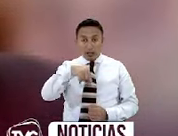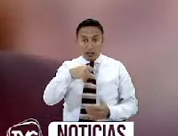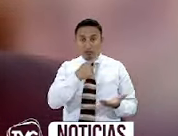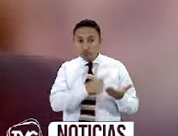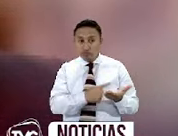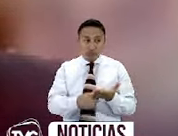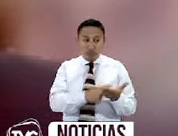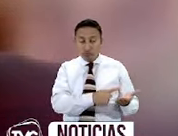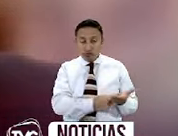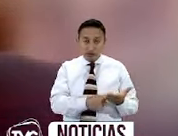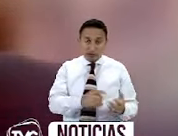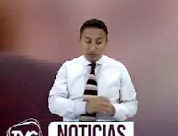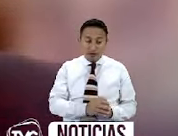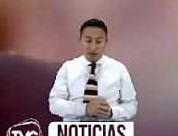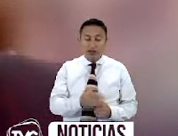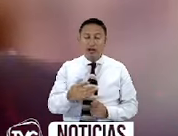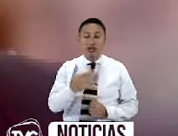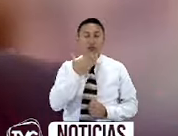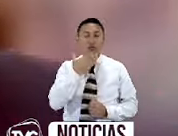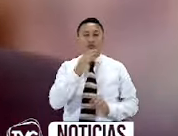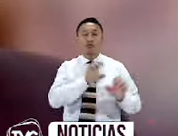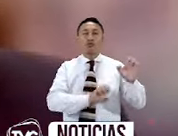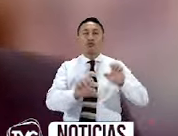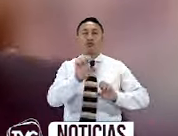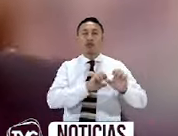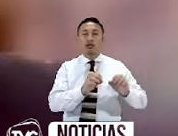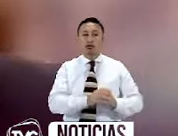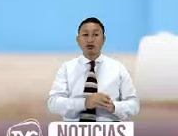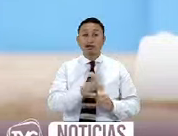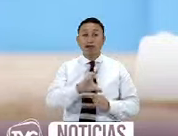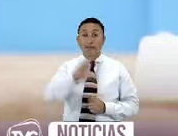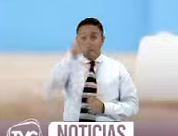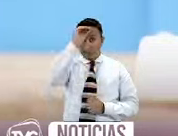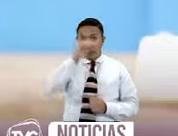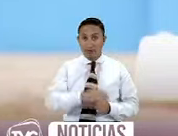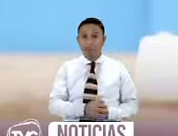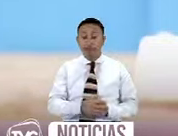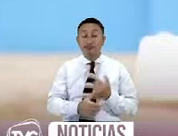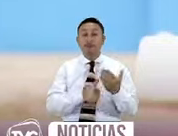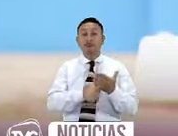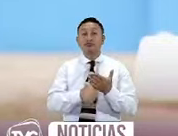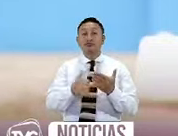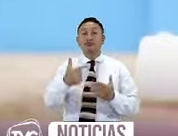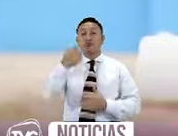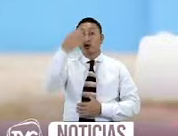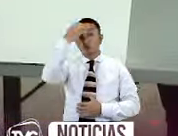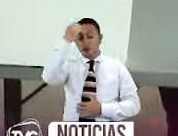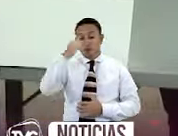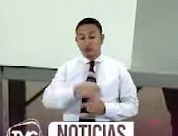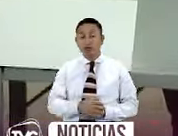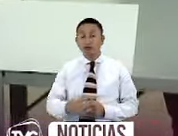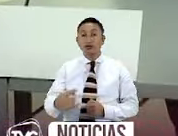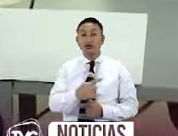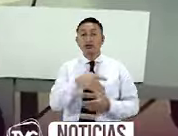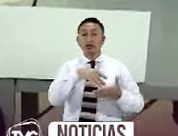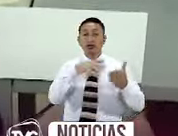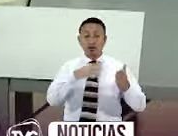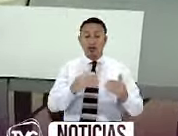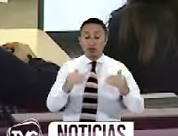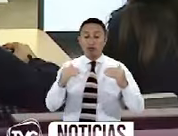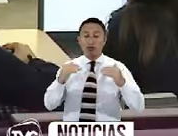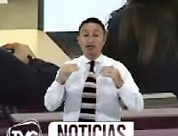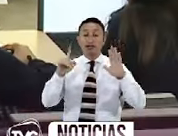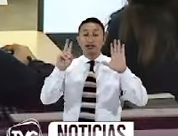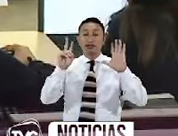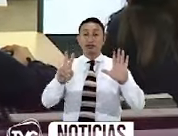tipo de evaluación se requiere para aprender? El Ministerio de Educación ha señalado que la promoción de un estudiante hasta séptimo de básica será